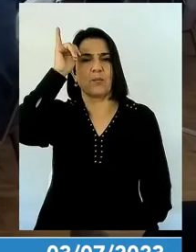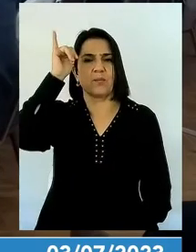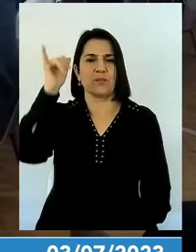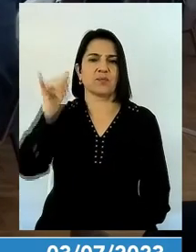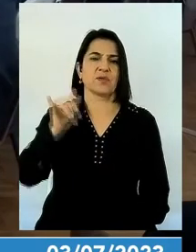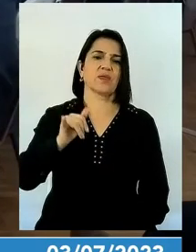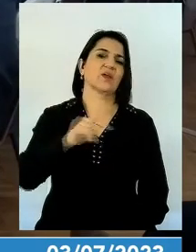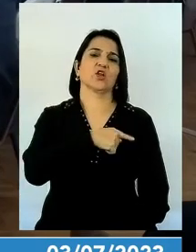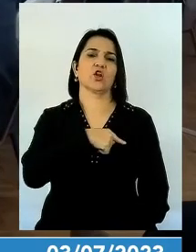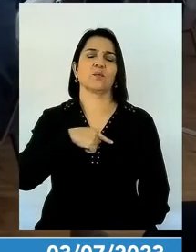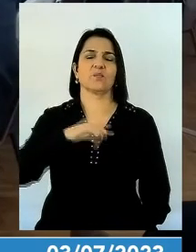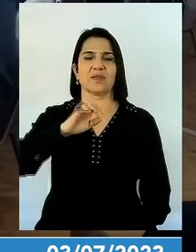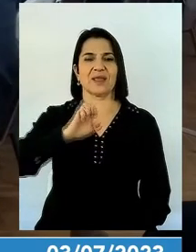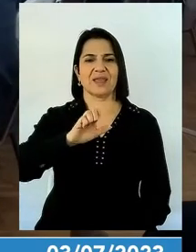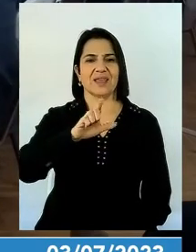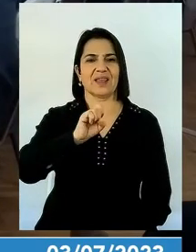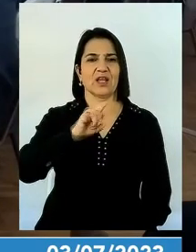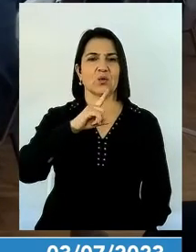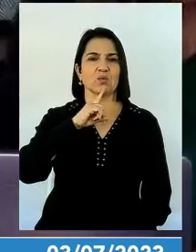Eleuterio Yáñez Rodríguez,